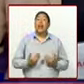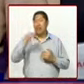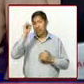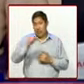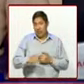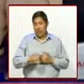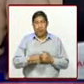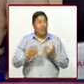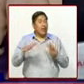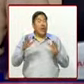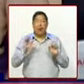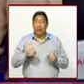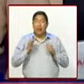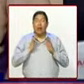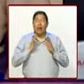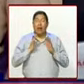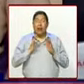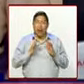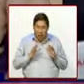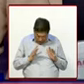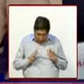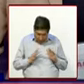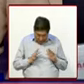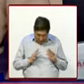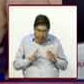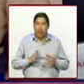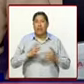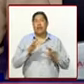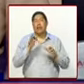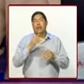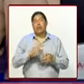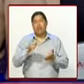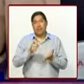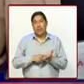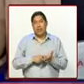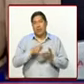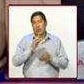por lo menos ellos ya pueden respirar con la misión y el deber